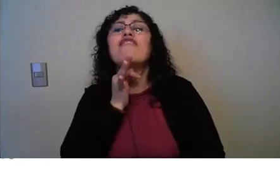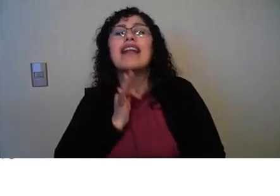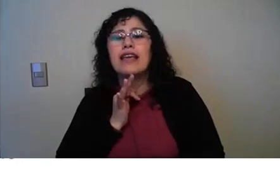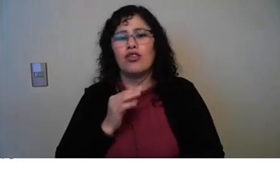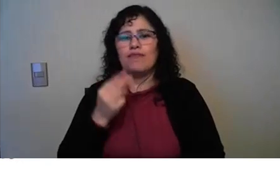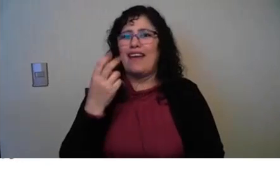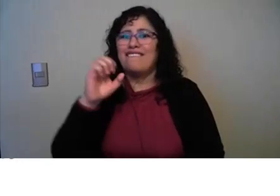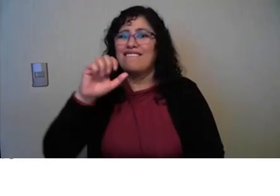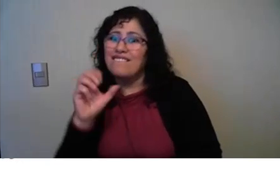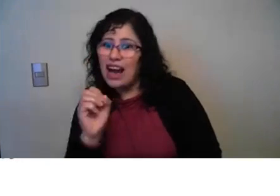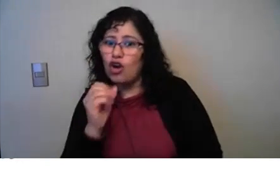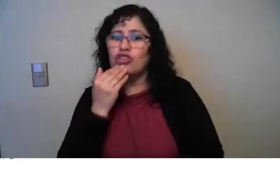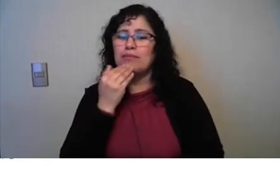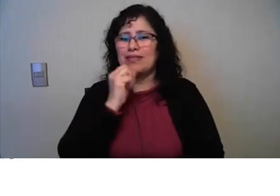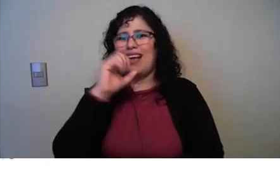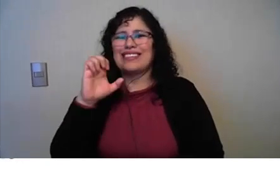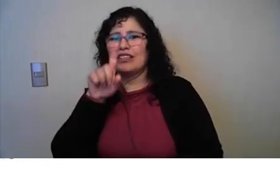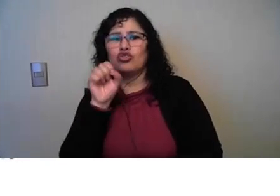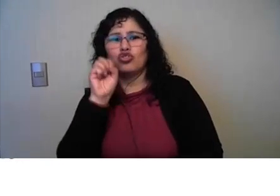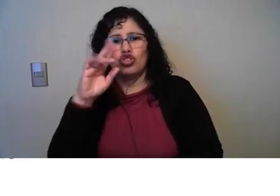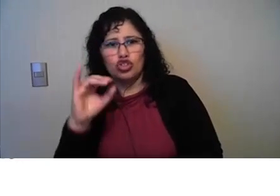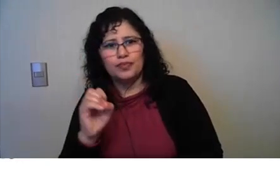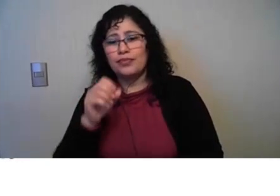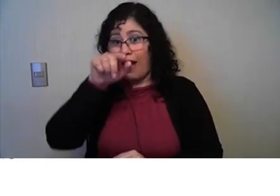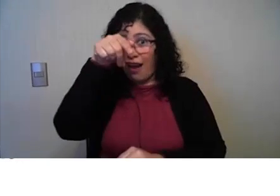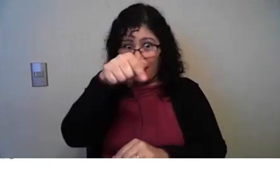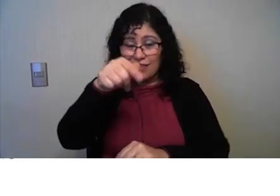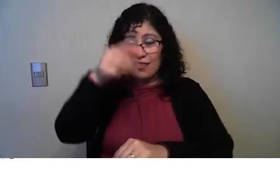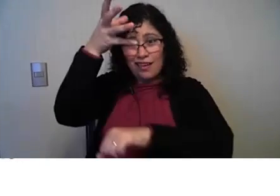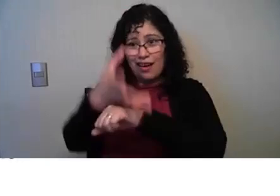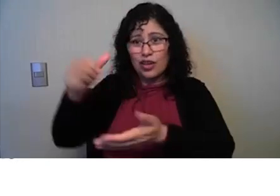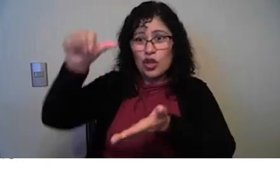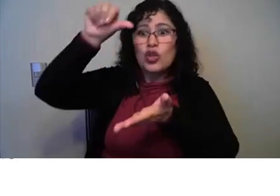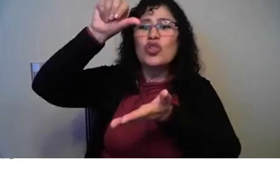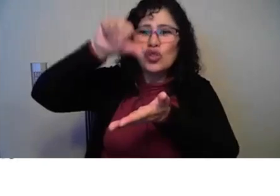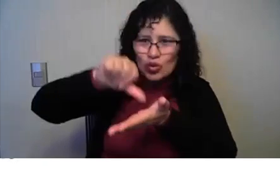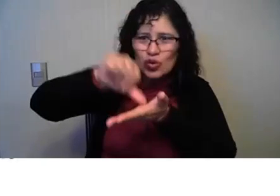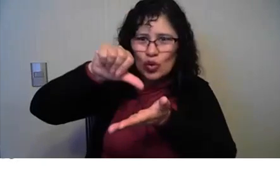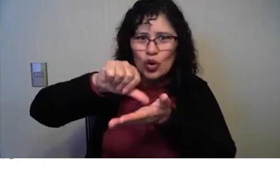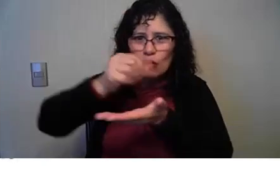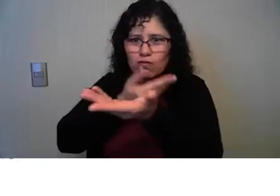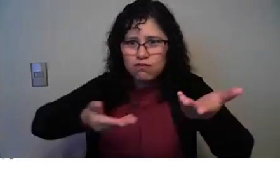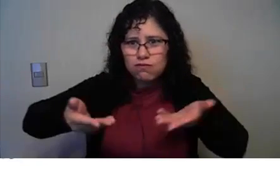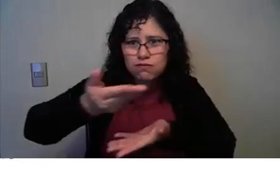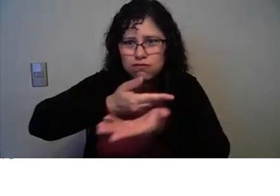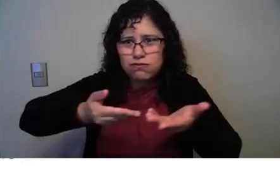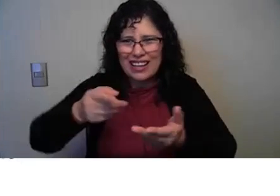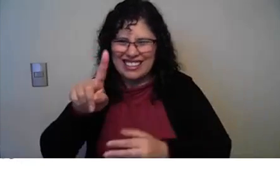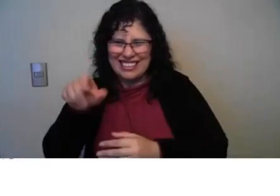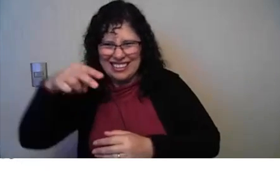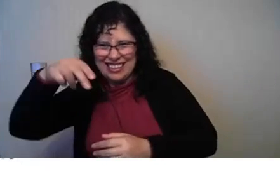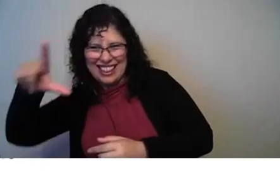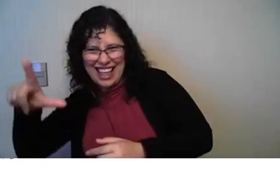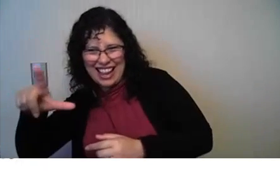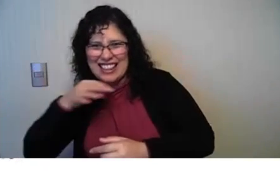Si se fijan, acá tienen un núcleo que comparten, lo van a encontrar, por ejemplo, si leen de Snell, como núcleo